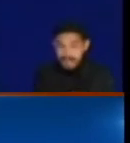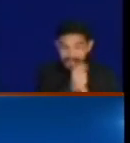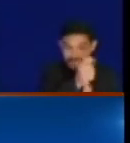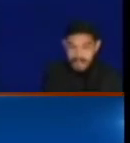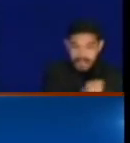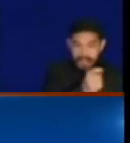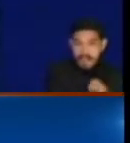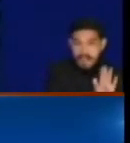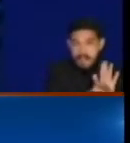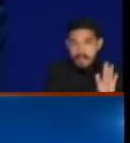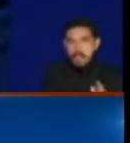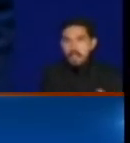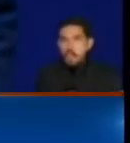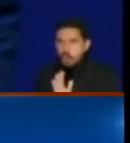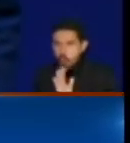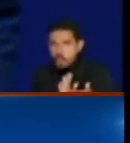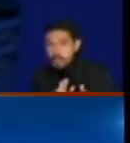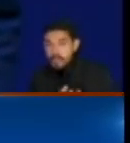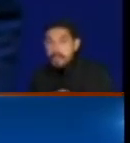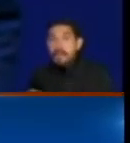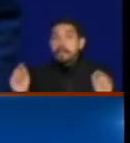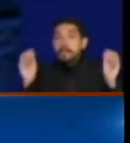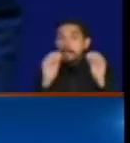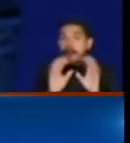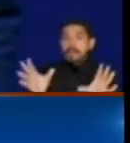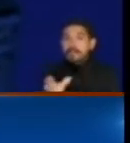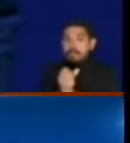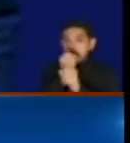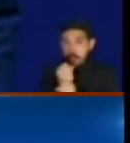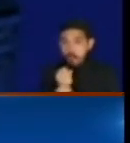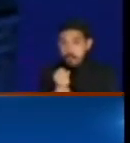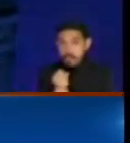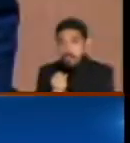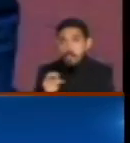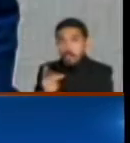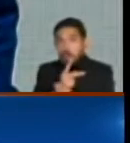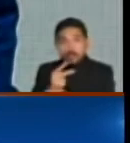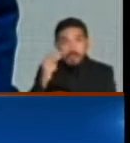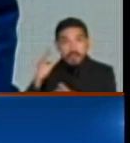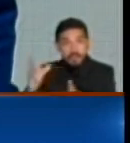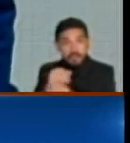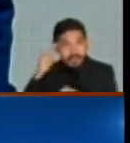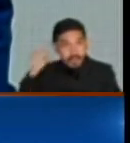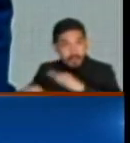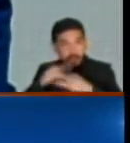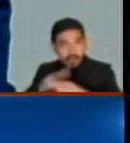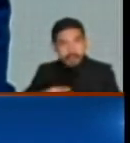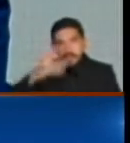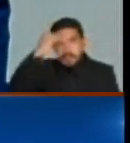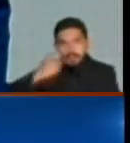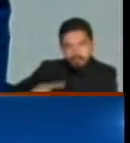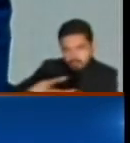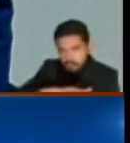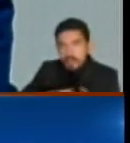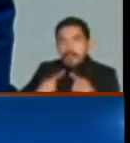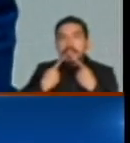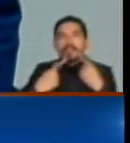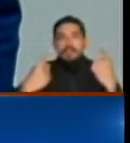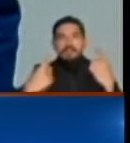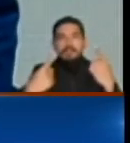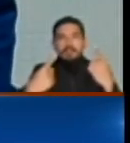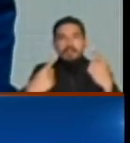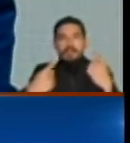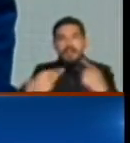una amenaza y a la seguridad del Estado y el Consejo de Seguridad Nacional decidió declarar